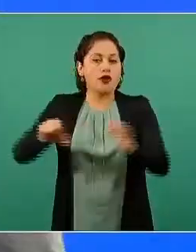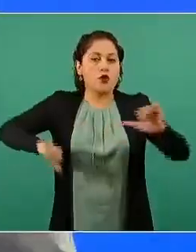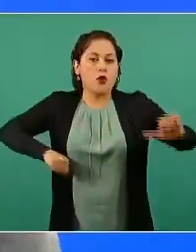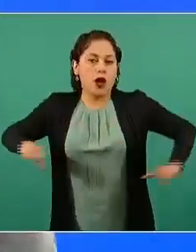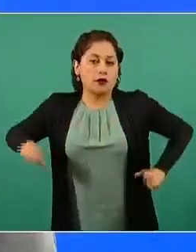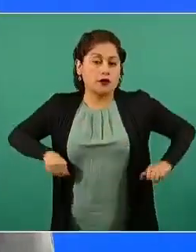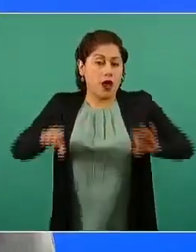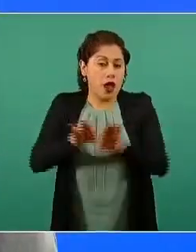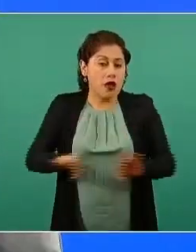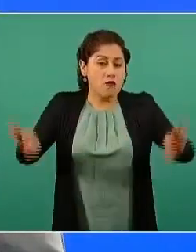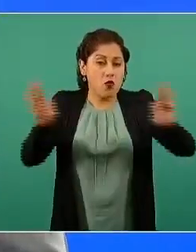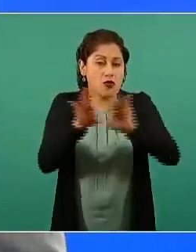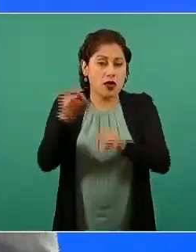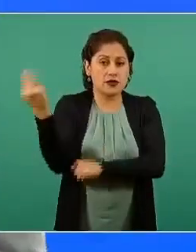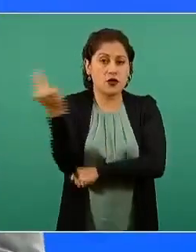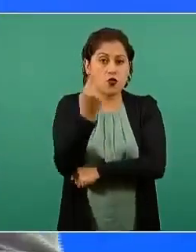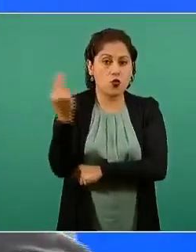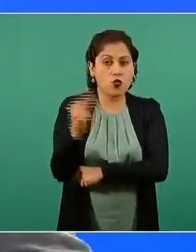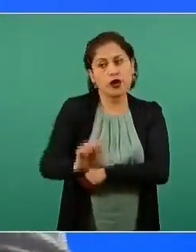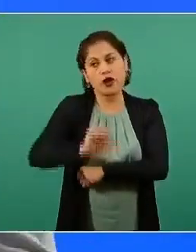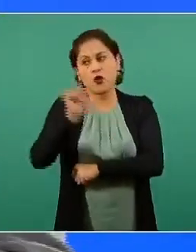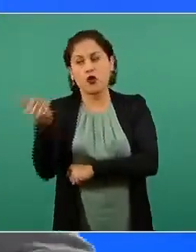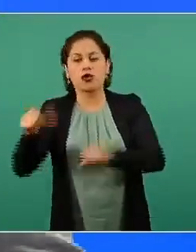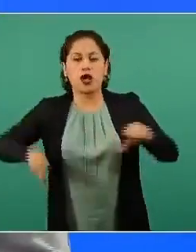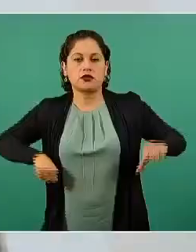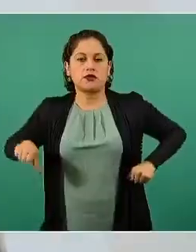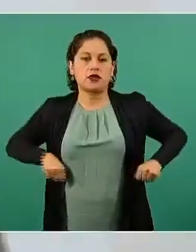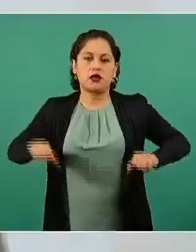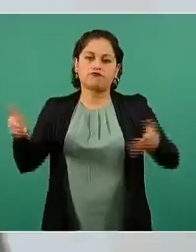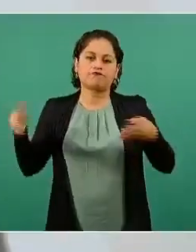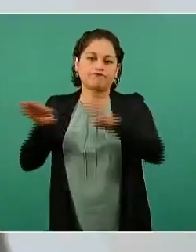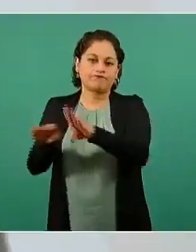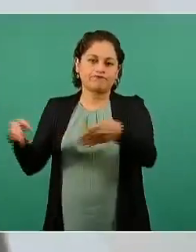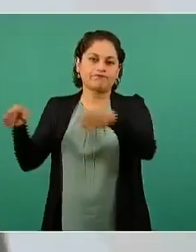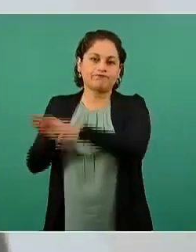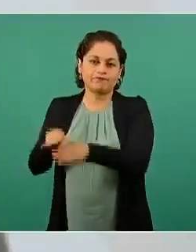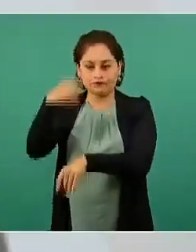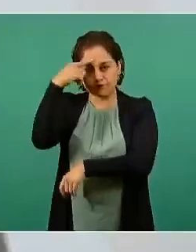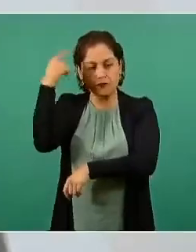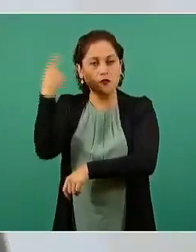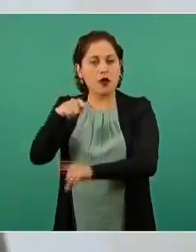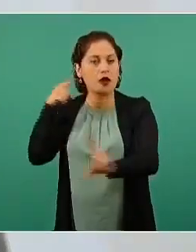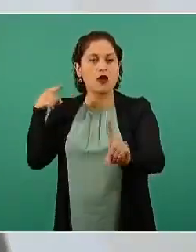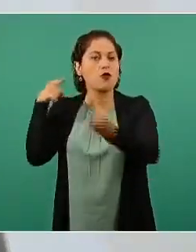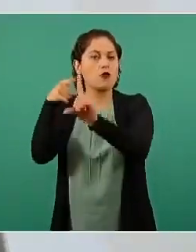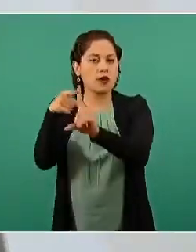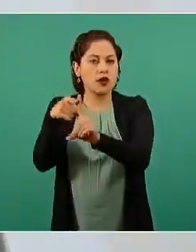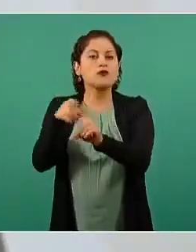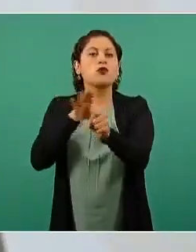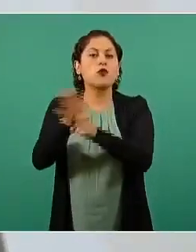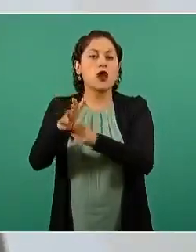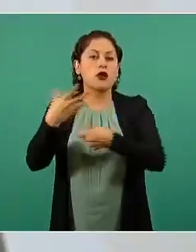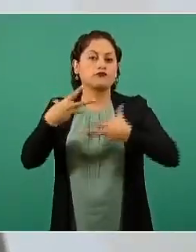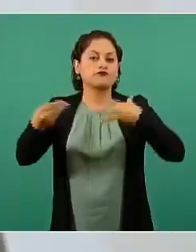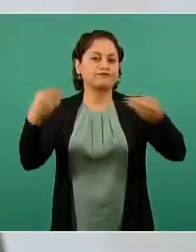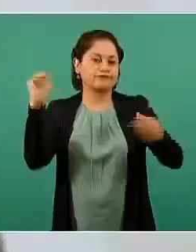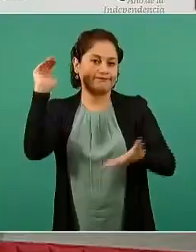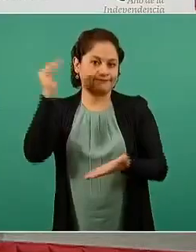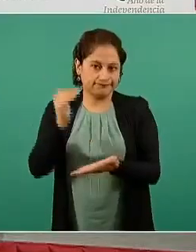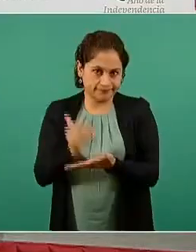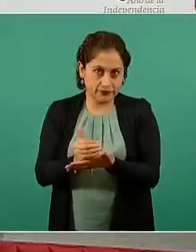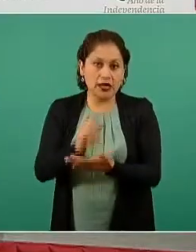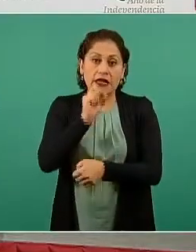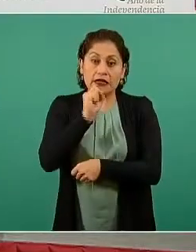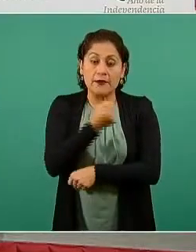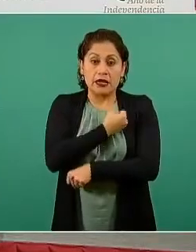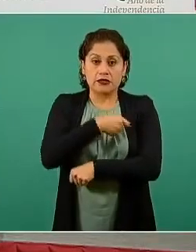actividades de cercanía, con el objeto de disminuir ese crecimiento del número de casos, disminuir la tensión del sistema